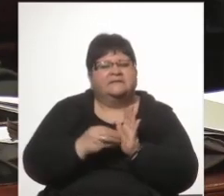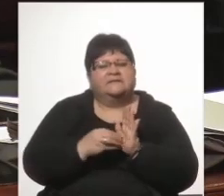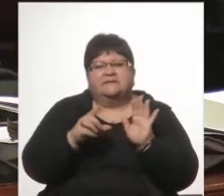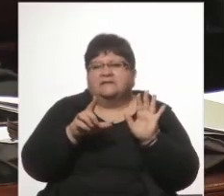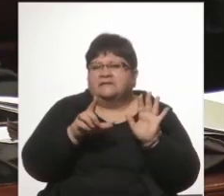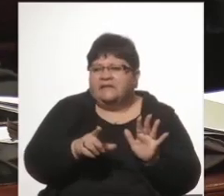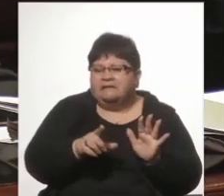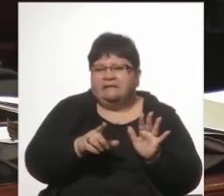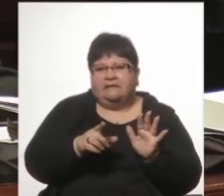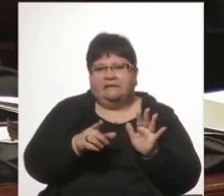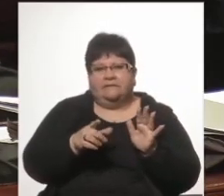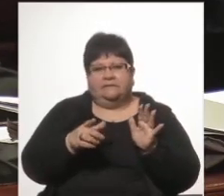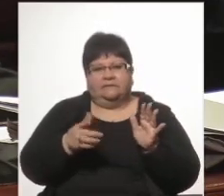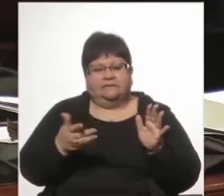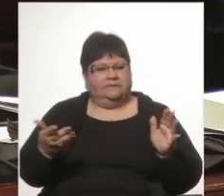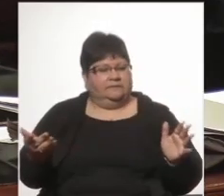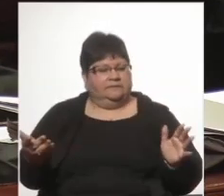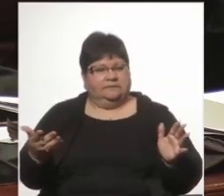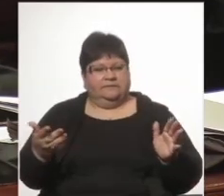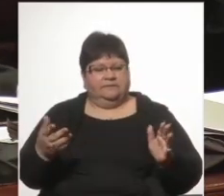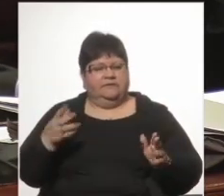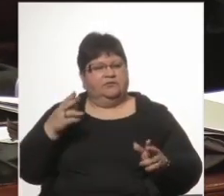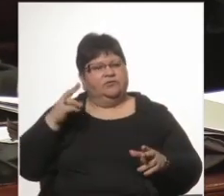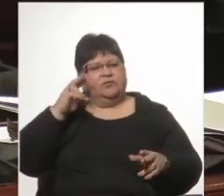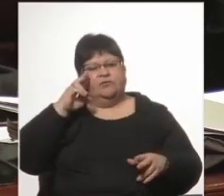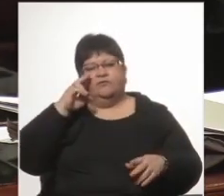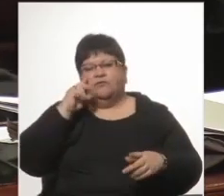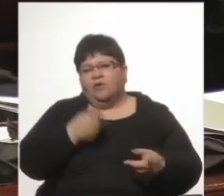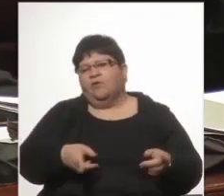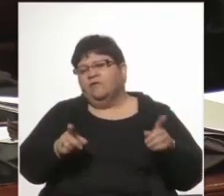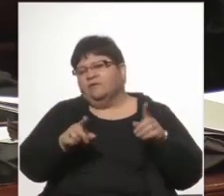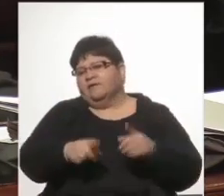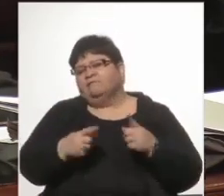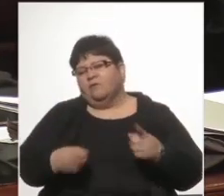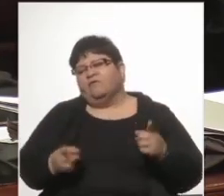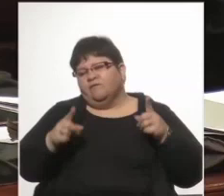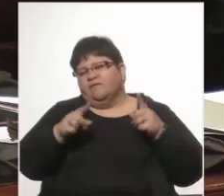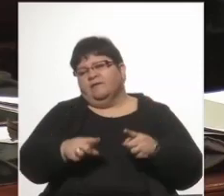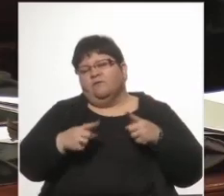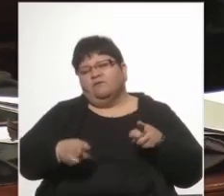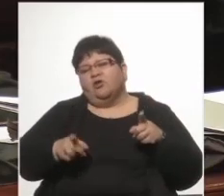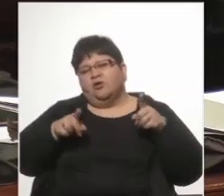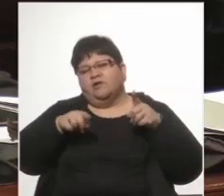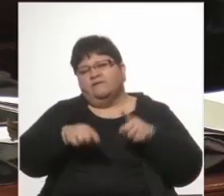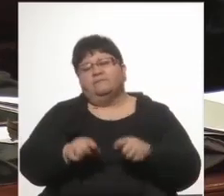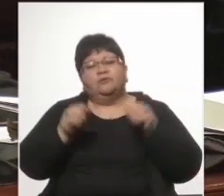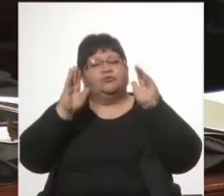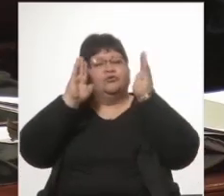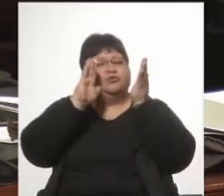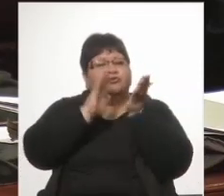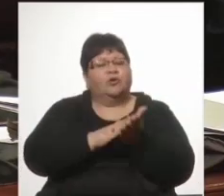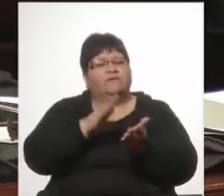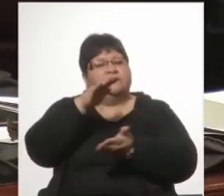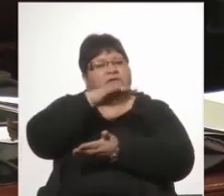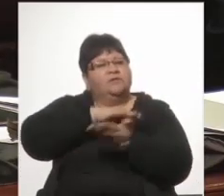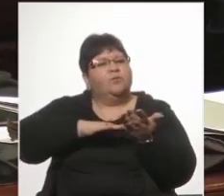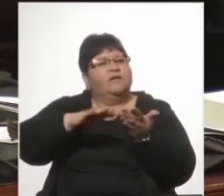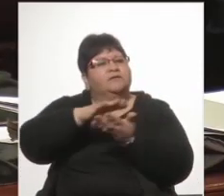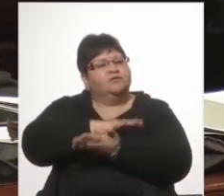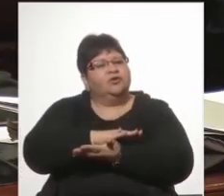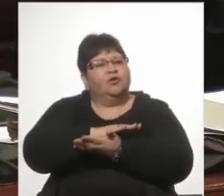Mientras miremos esos acontecimientos terribles de la década del 60 y 70 con una mirada